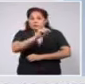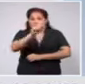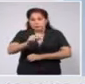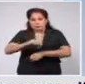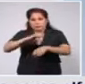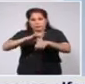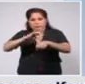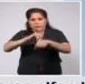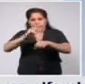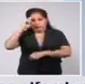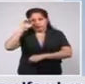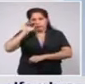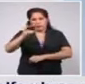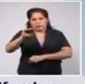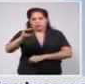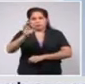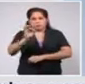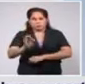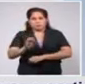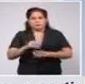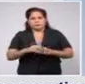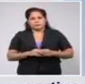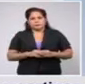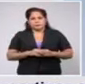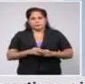diagnosticados. Estamos hablando de